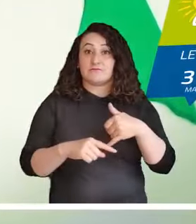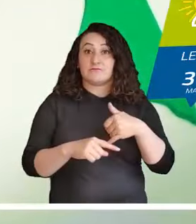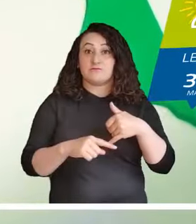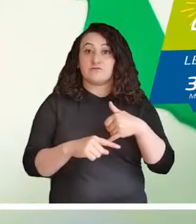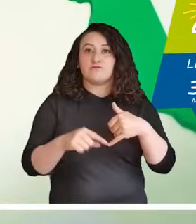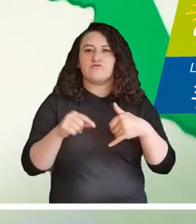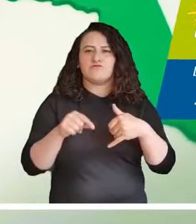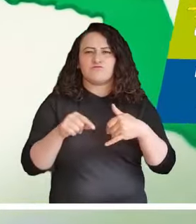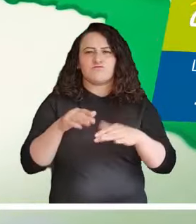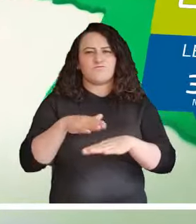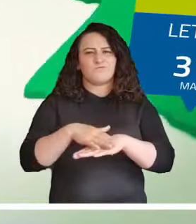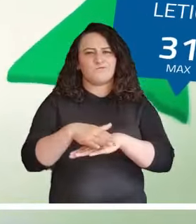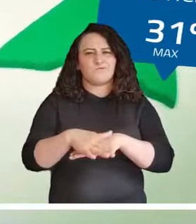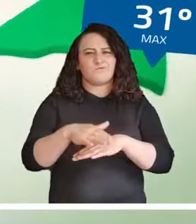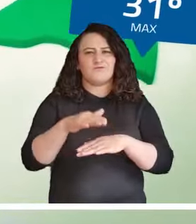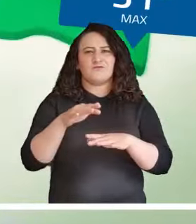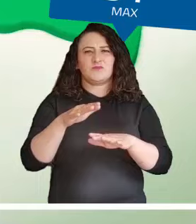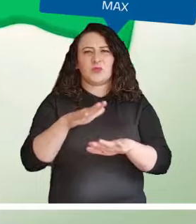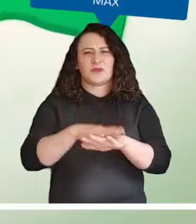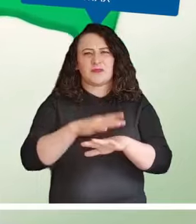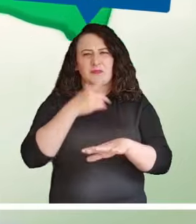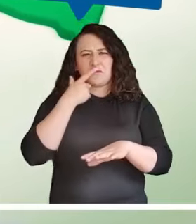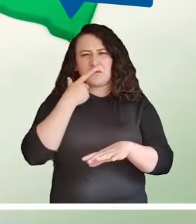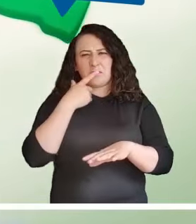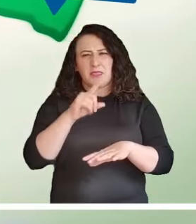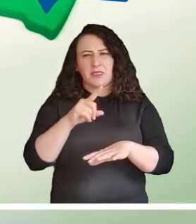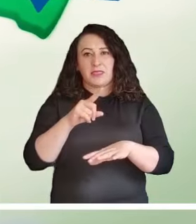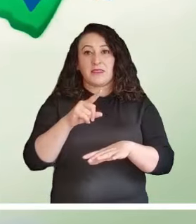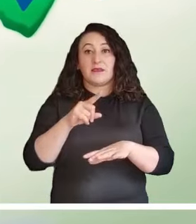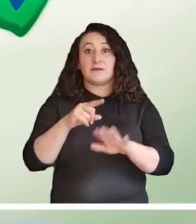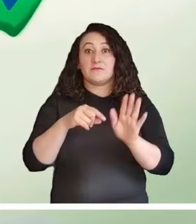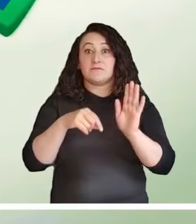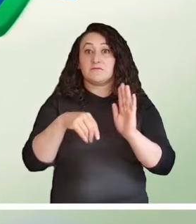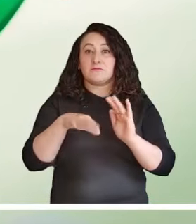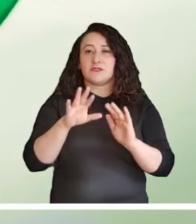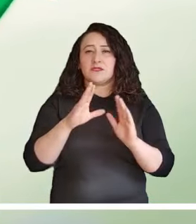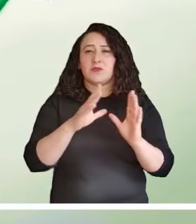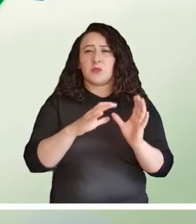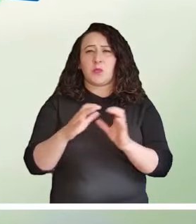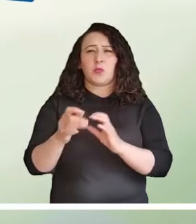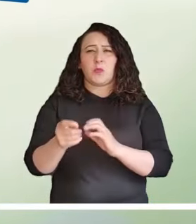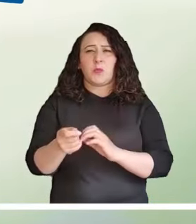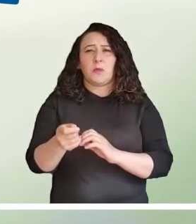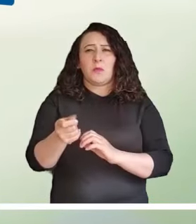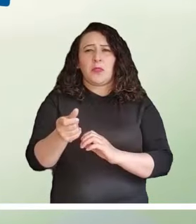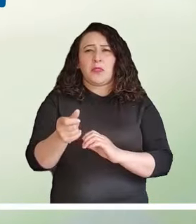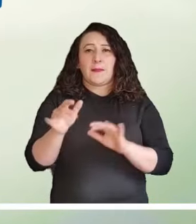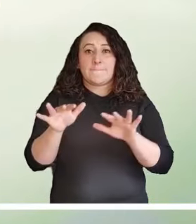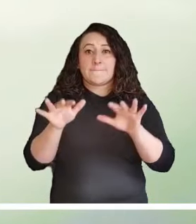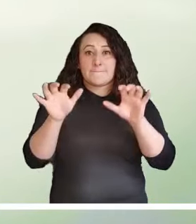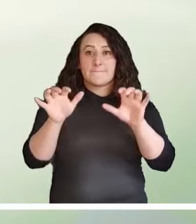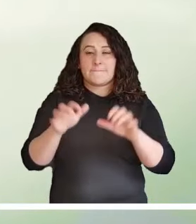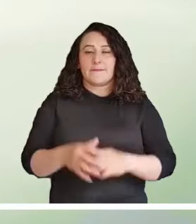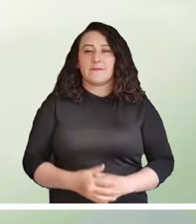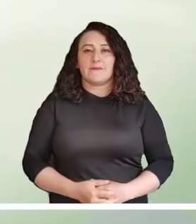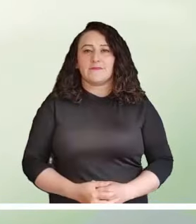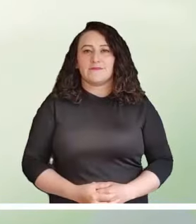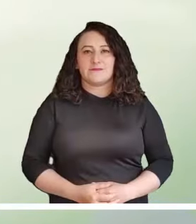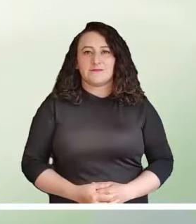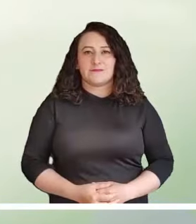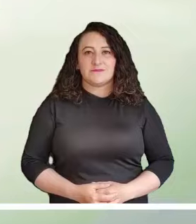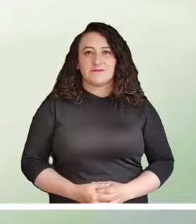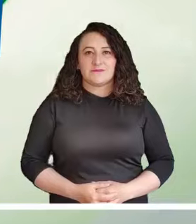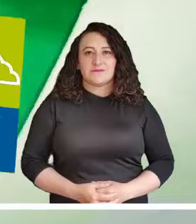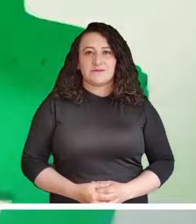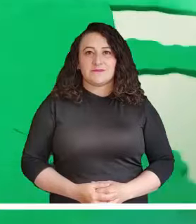se encontrará con una tarde atípica, pues se espera una tarde con pocas nubes y tiempo seco.